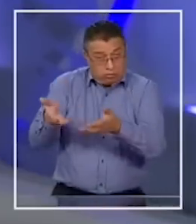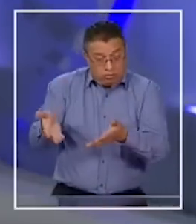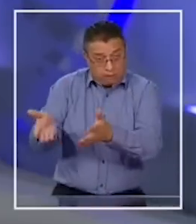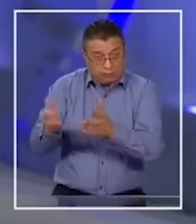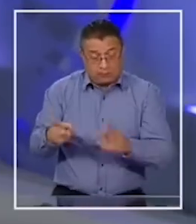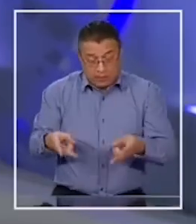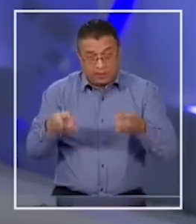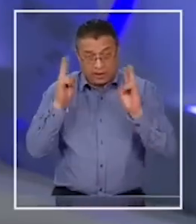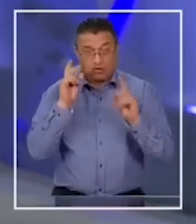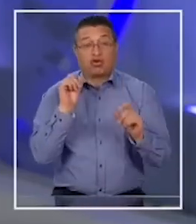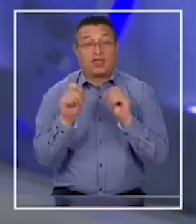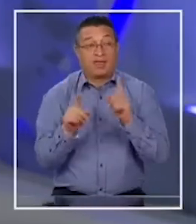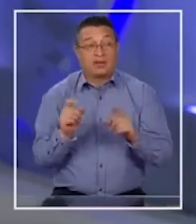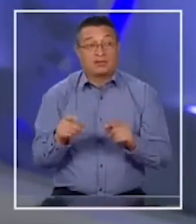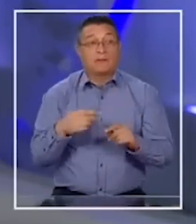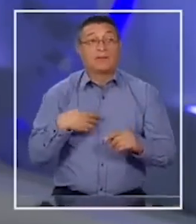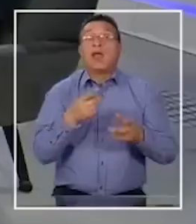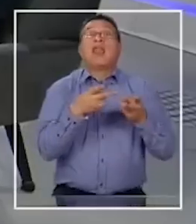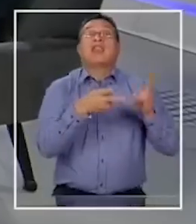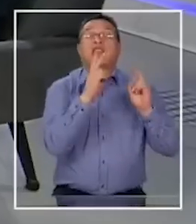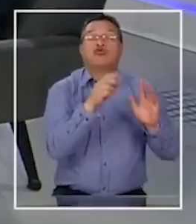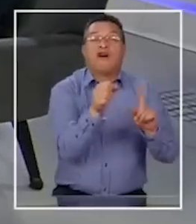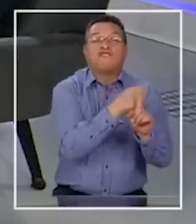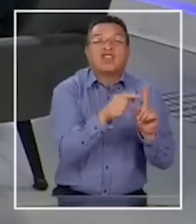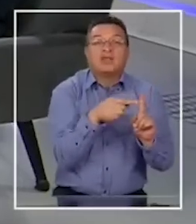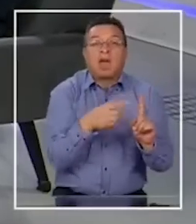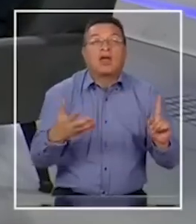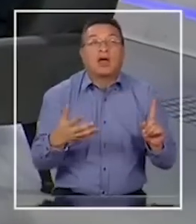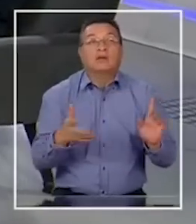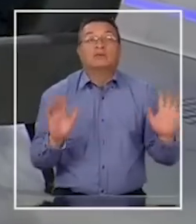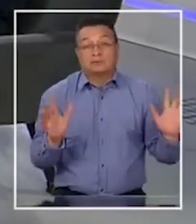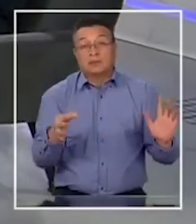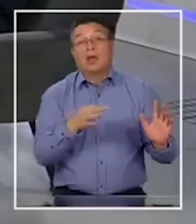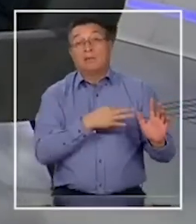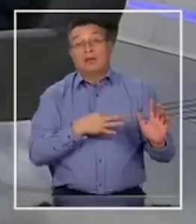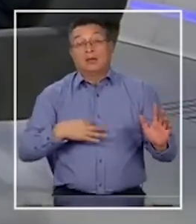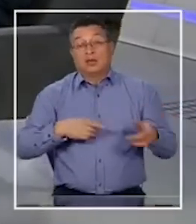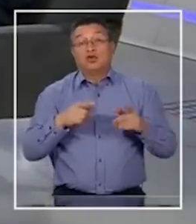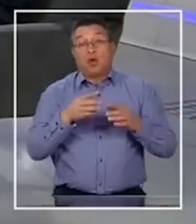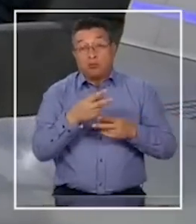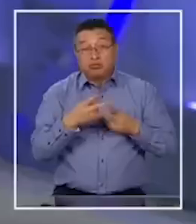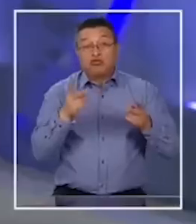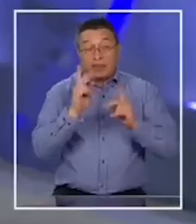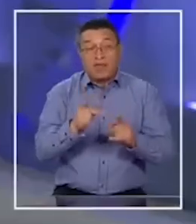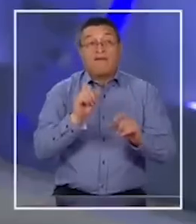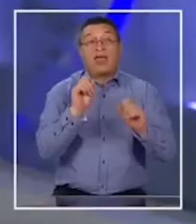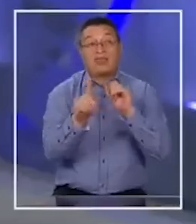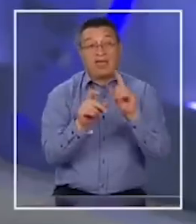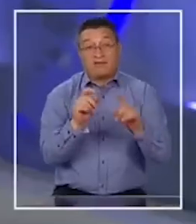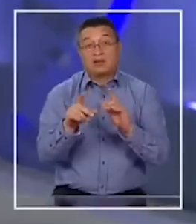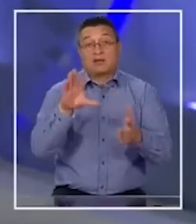el derecho a la defensa y el derecho a las víctimas bueno el Ministerio Público debiera defenderlo